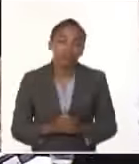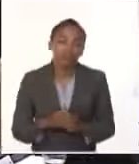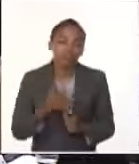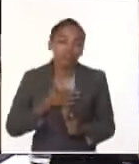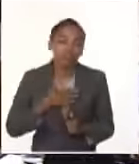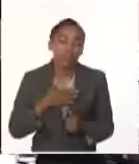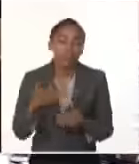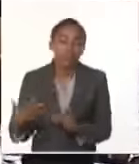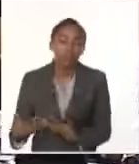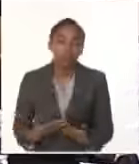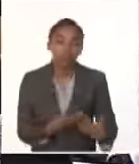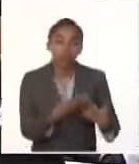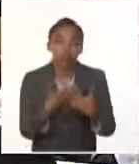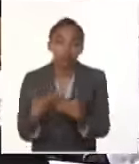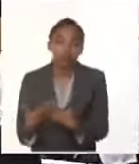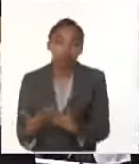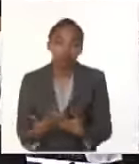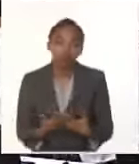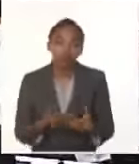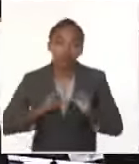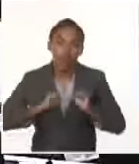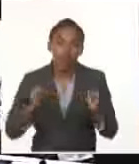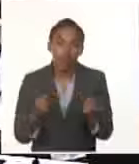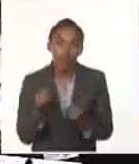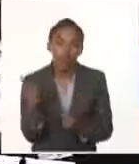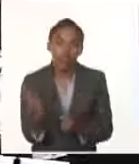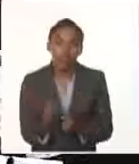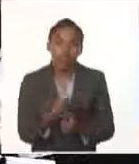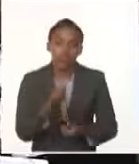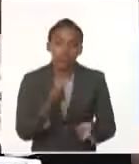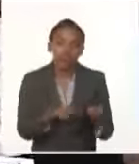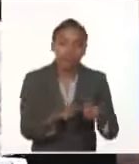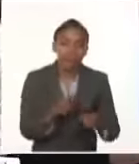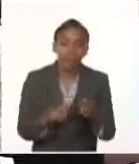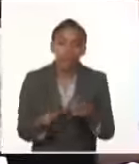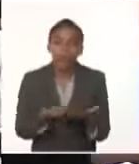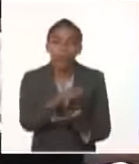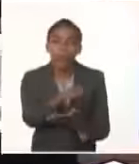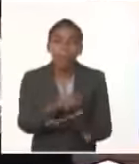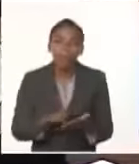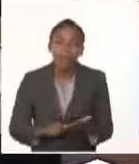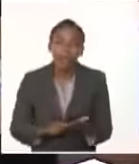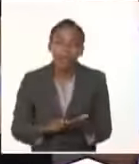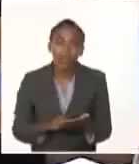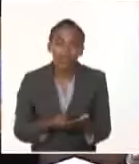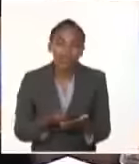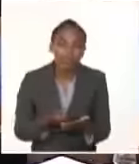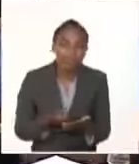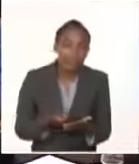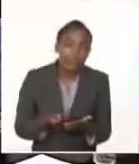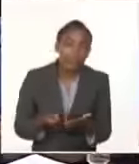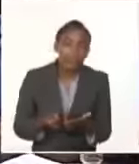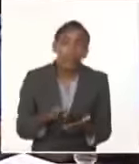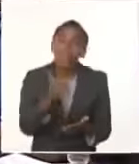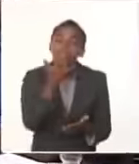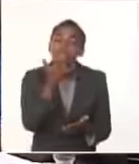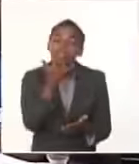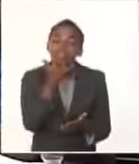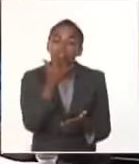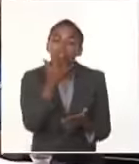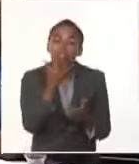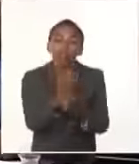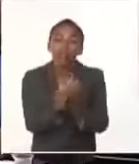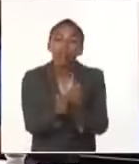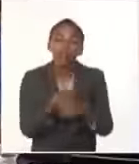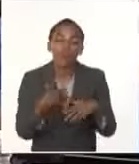norteamericano? ¿Obligarnos a gestionar inversiones y planes en el más absoluto sigilo, con el riesgo latente y real de que fracasen